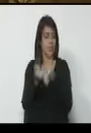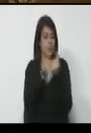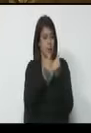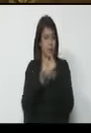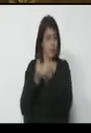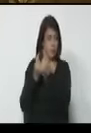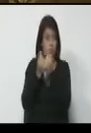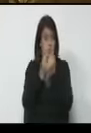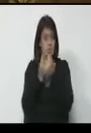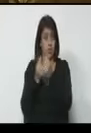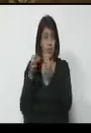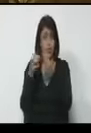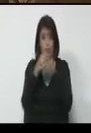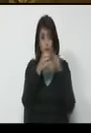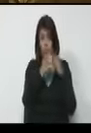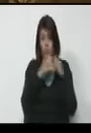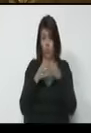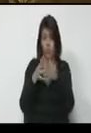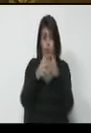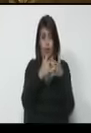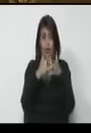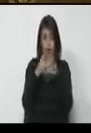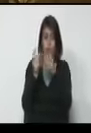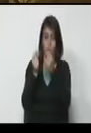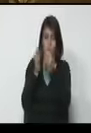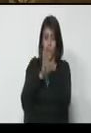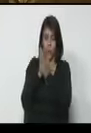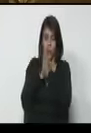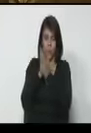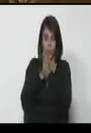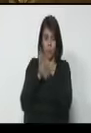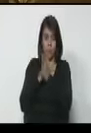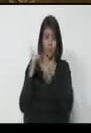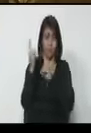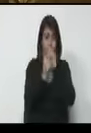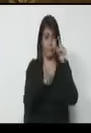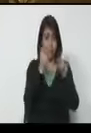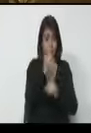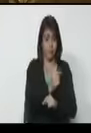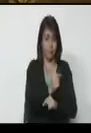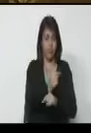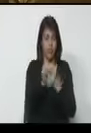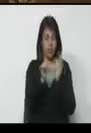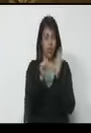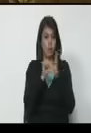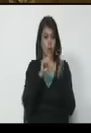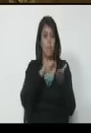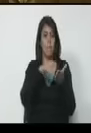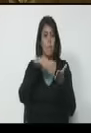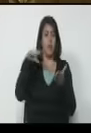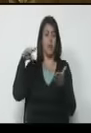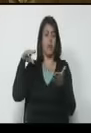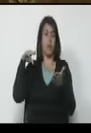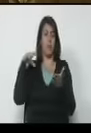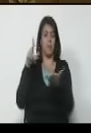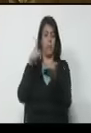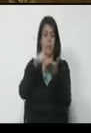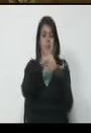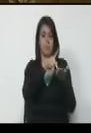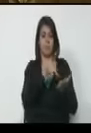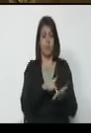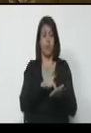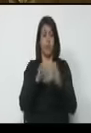para algunos bufetes criminales en Estados Unidos, sobre todo en el área de Miami, en los que